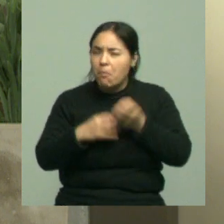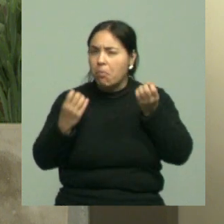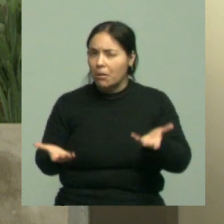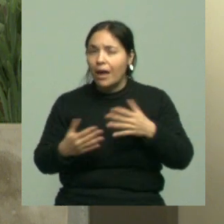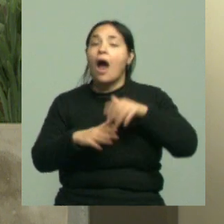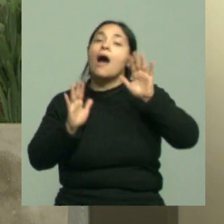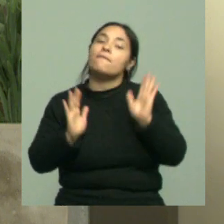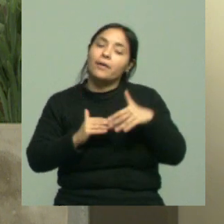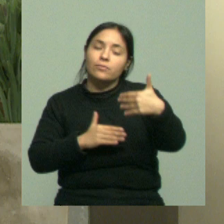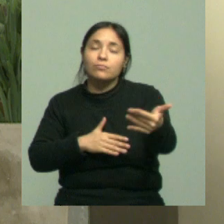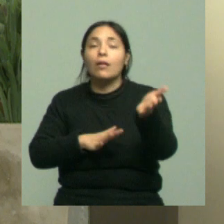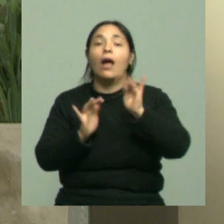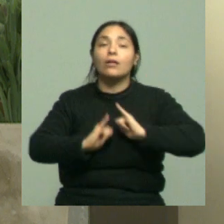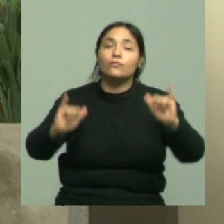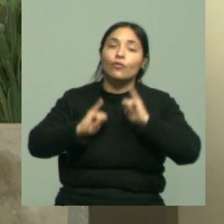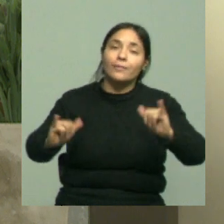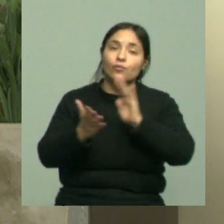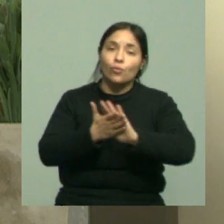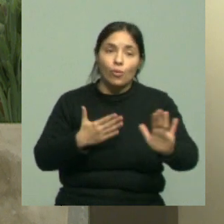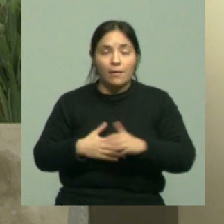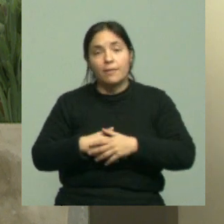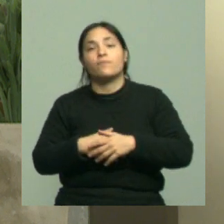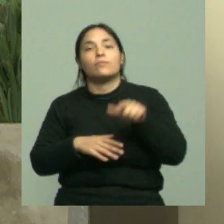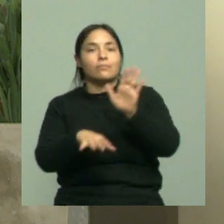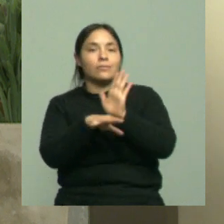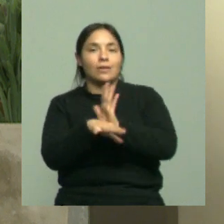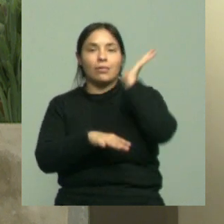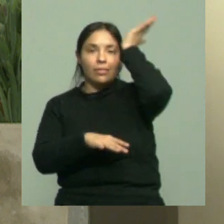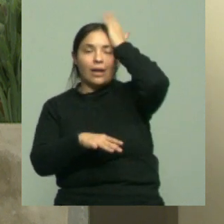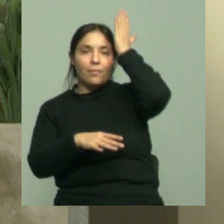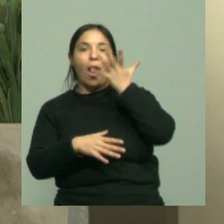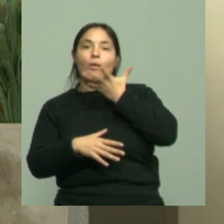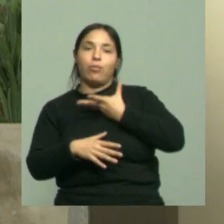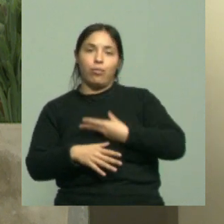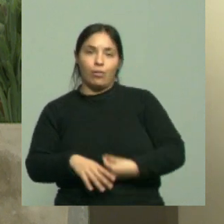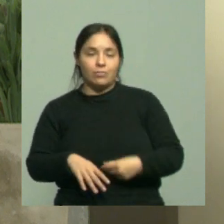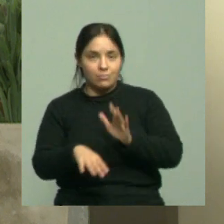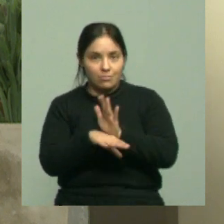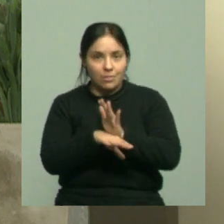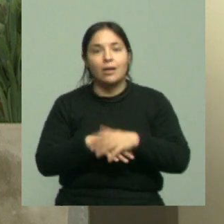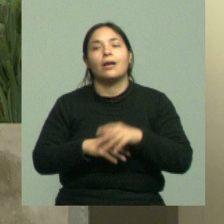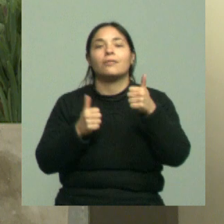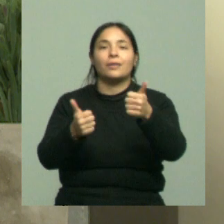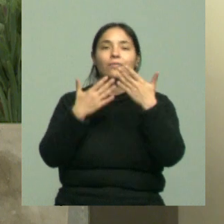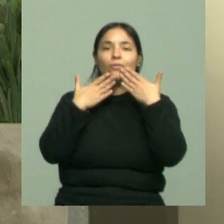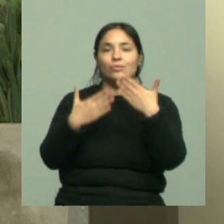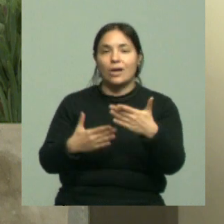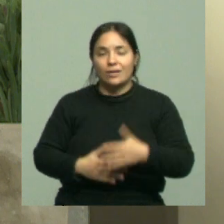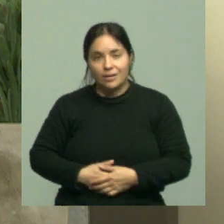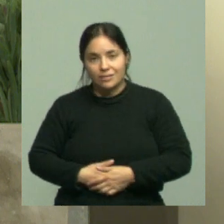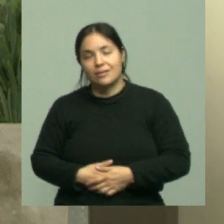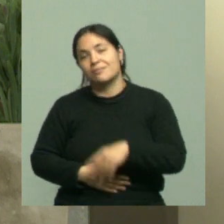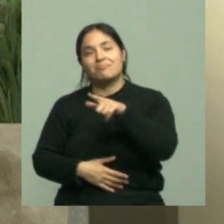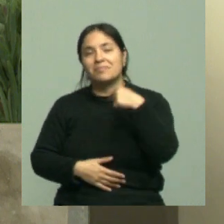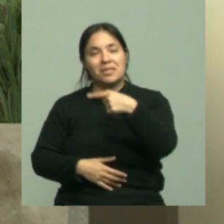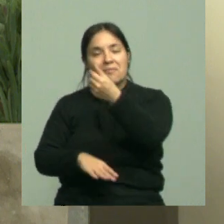vaya a venir, pero sin duda que es un aliciente, un alivio para Donald Trump esta noticia. Sin duda, sin duda. Muchísimas gracias, Augusto, como